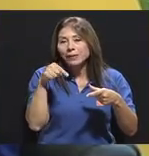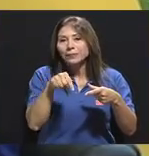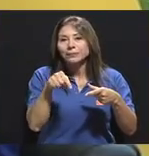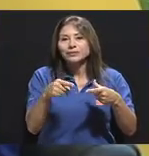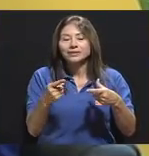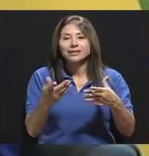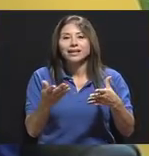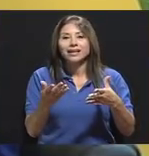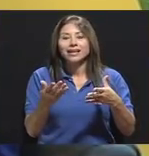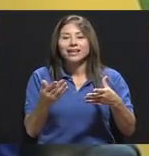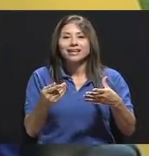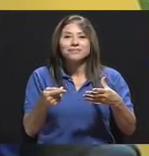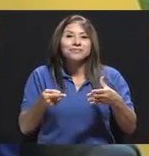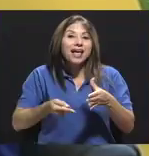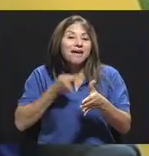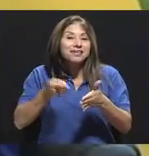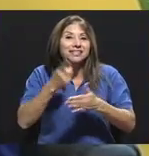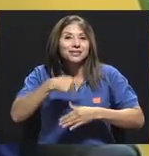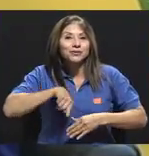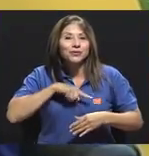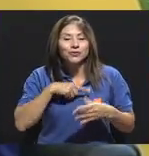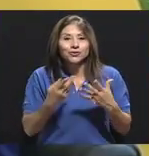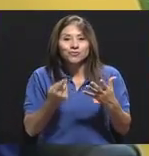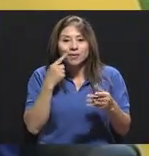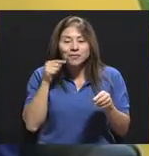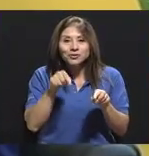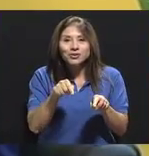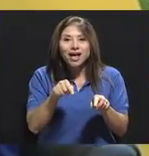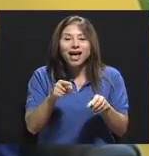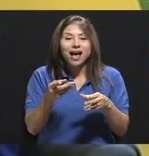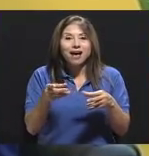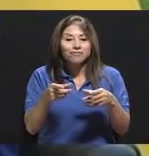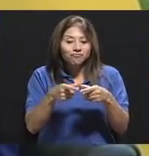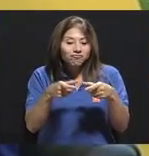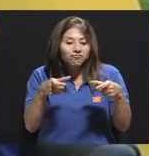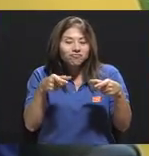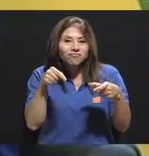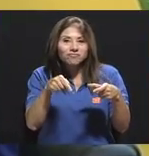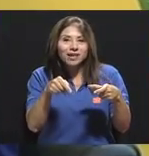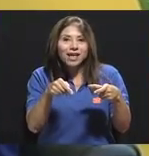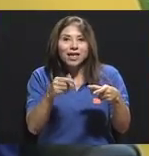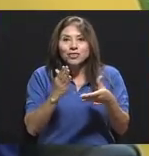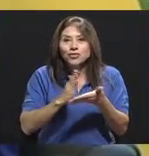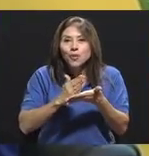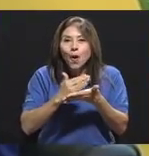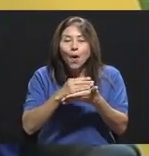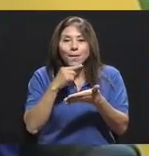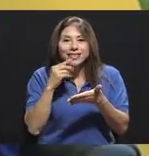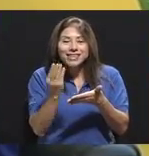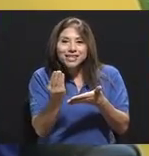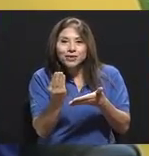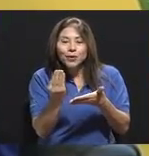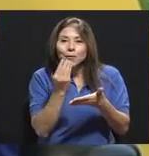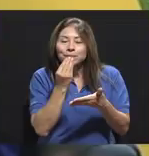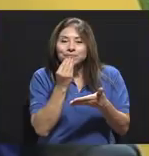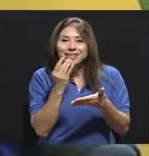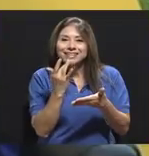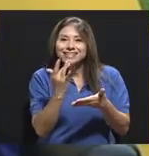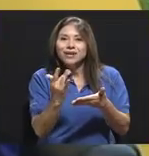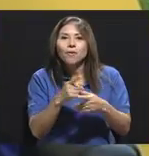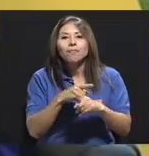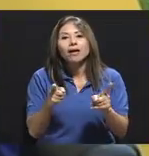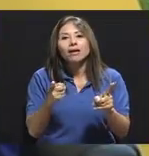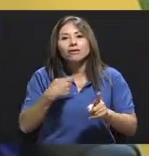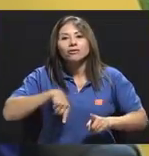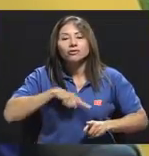verdad y le y y no solamente lo que que se le echa de picadillo de ahí de un poquito de tomatito picado verdad para darle sabor pero igual le echamos